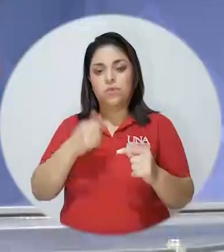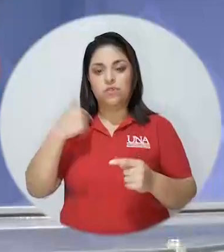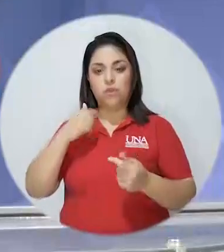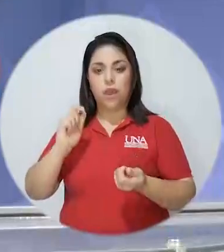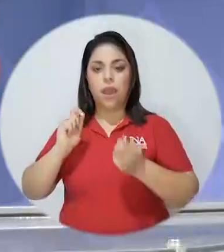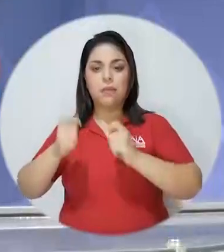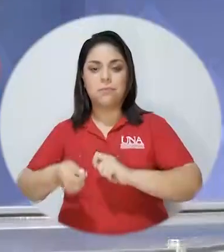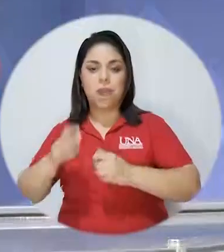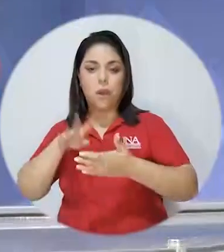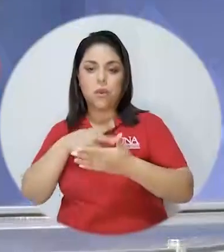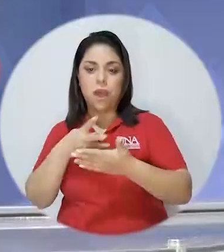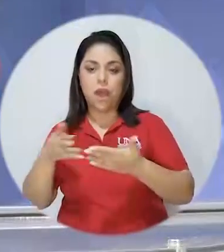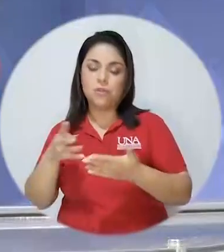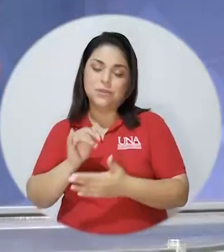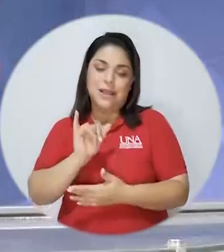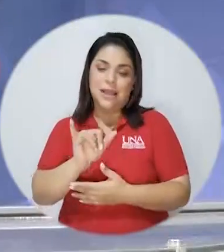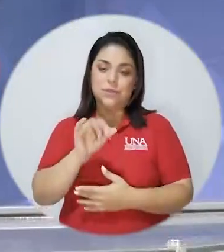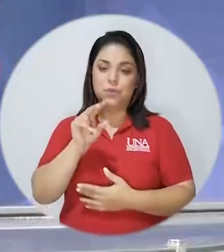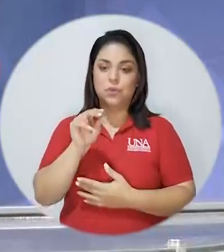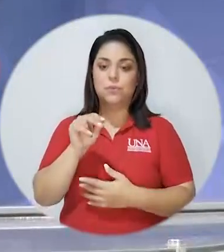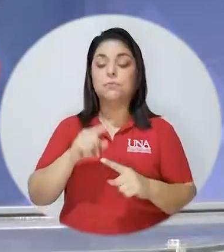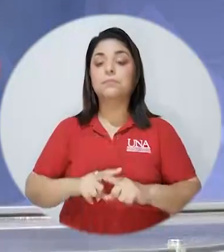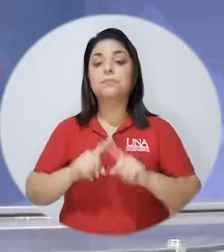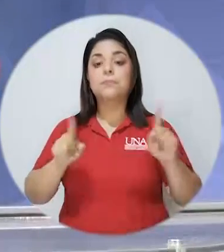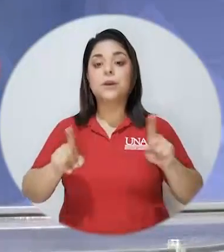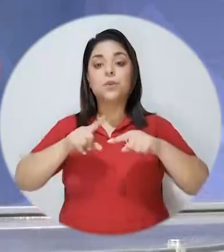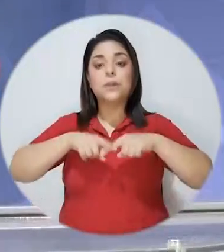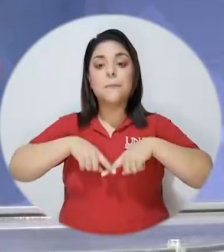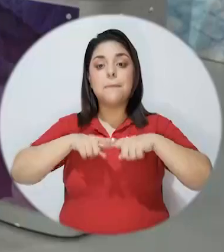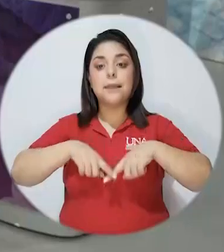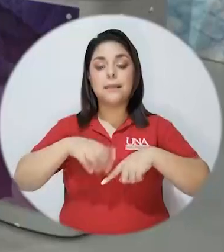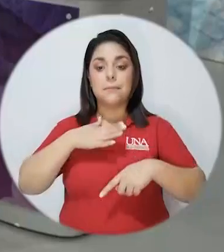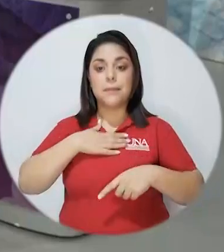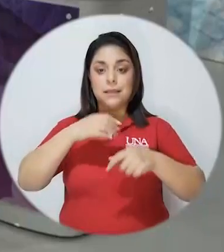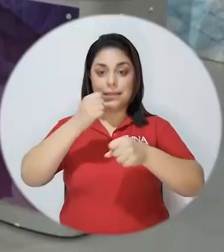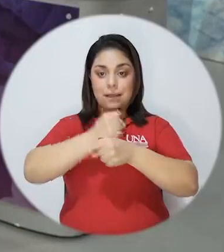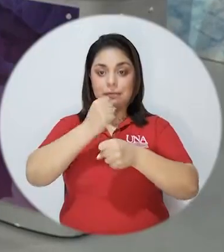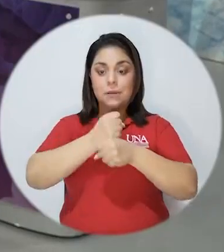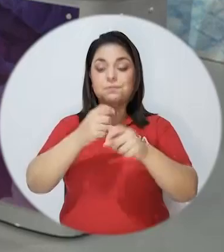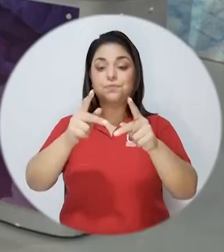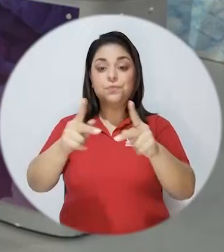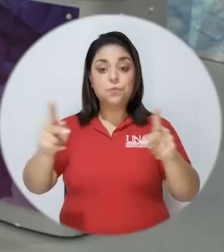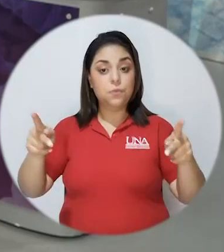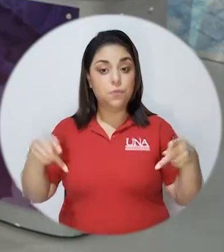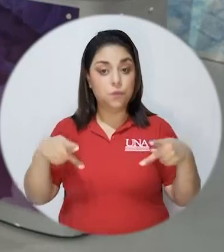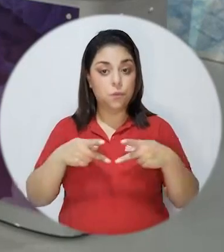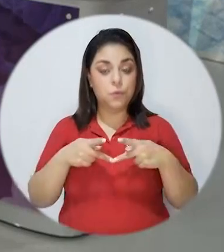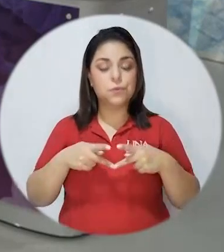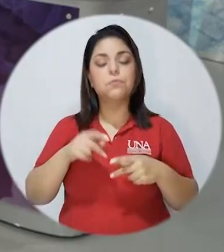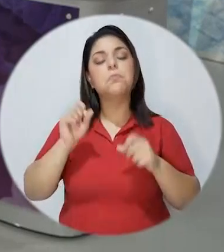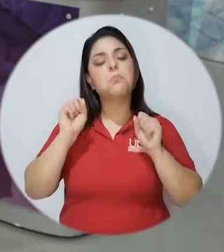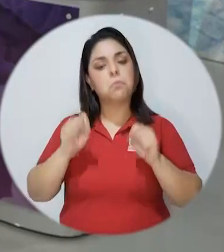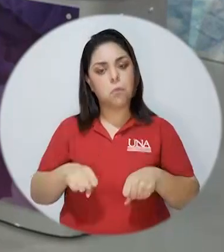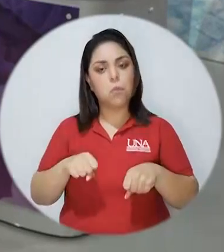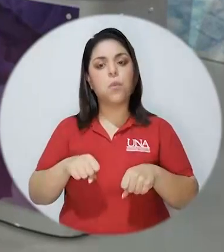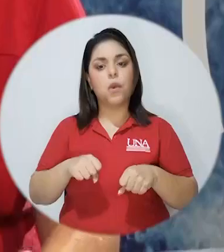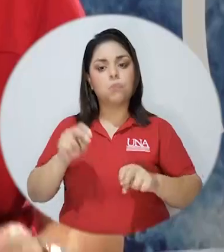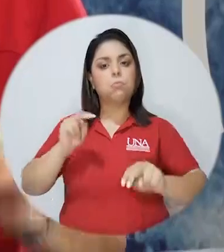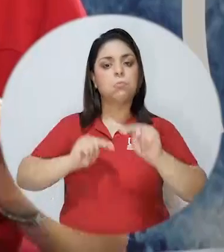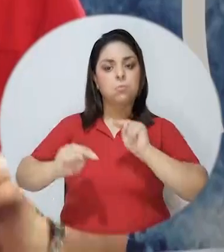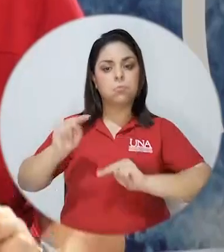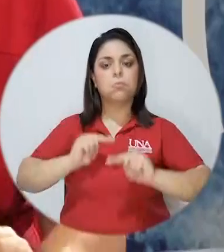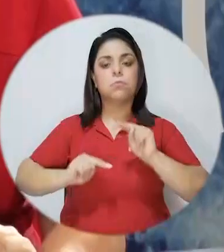Entonces, definitivamente, ahí no. Pero hay casos en los cuales depende del cargo, depende del puesto, lo que tiene la persona que hacer, realmente sí podría hacer esa